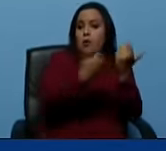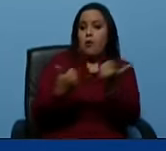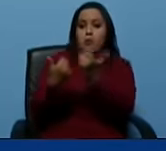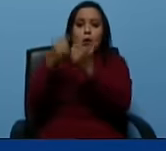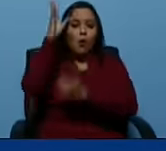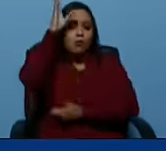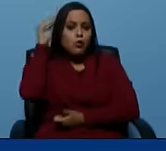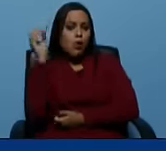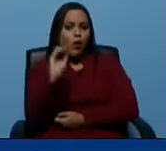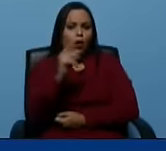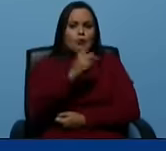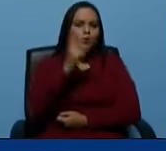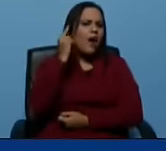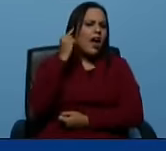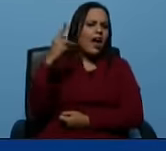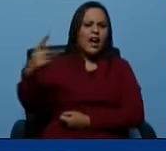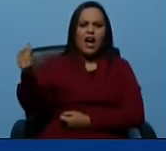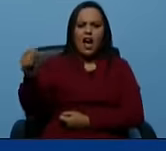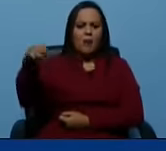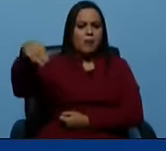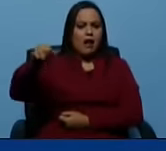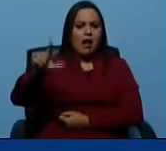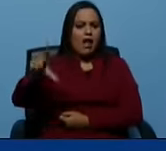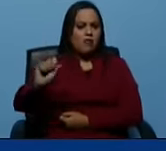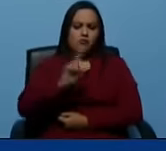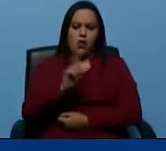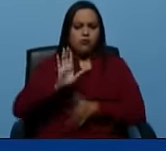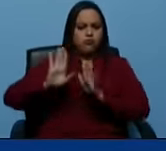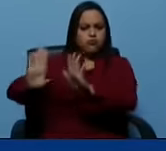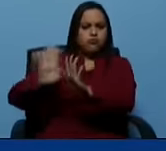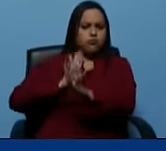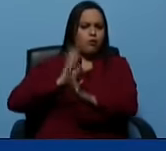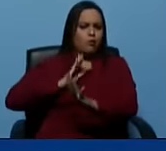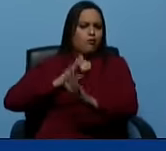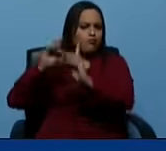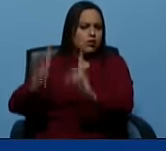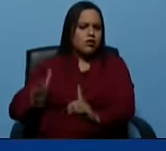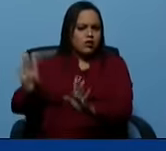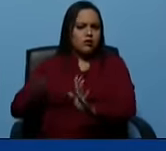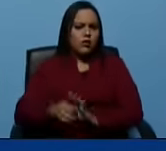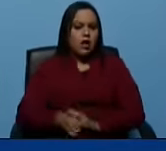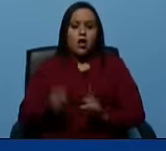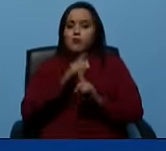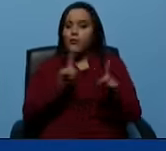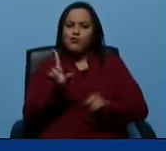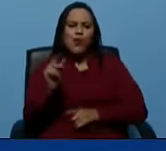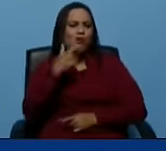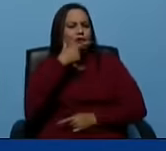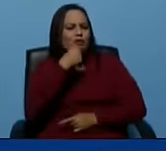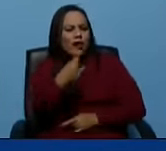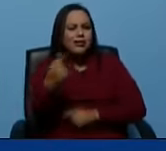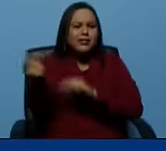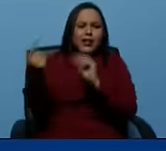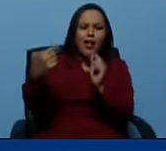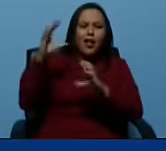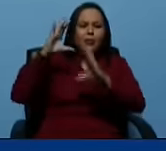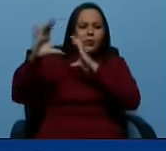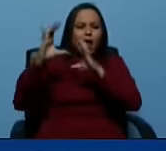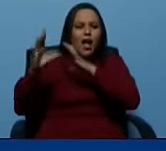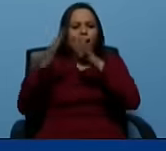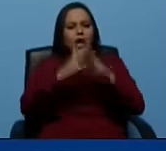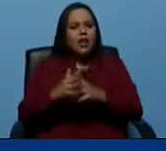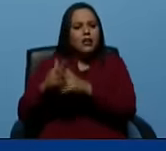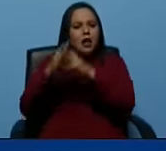asuntos internos. Ahora, no es fácil ahora hablar con alguien en Estados Unidos.